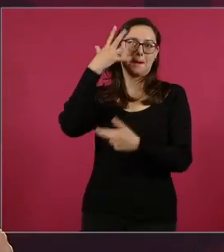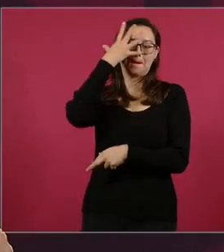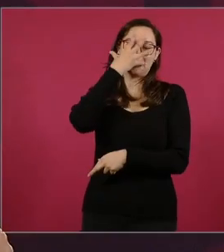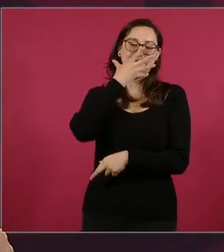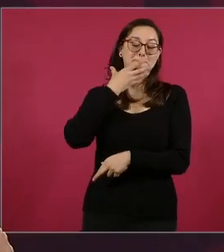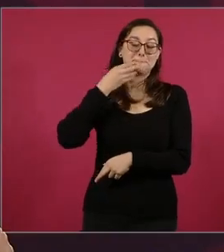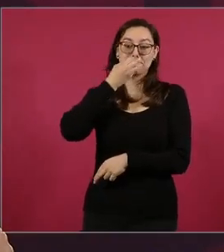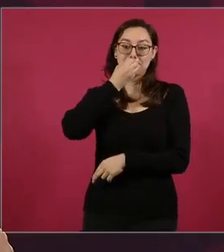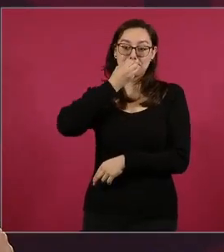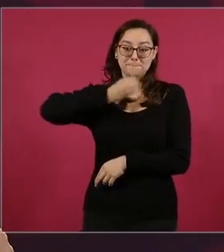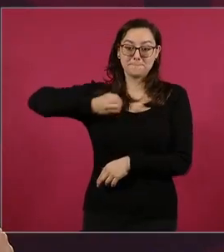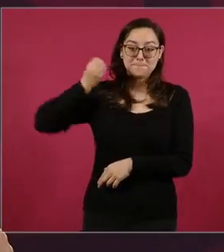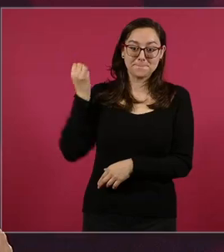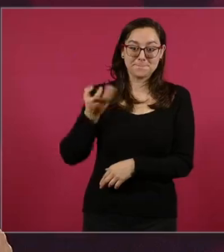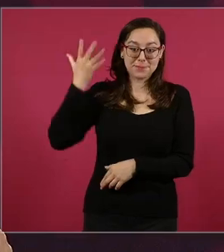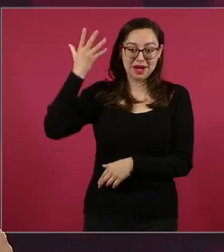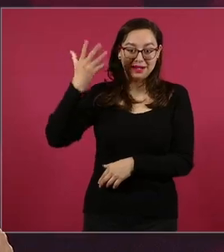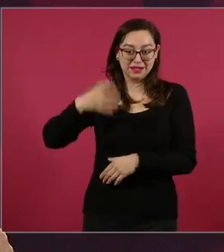y